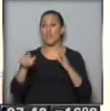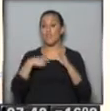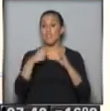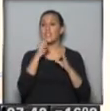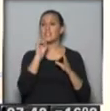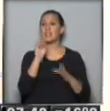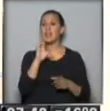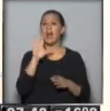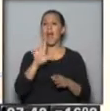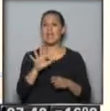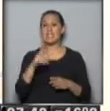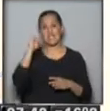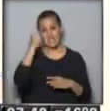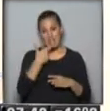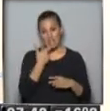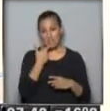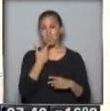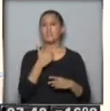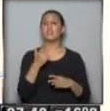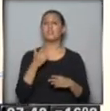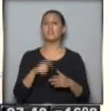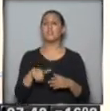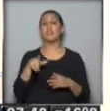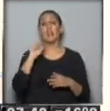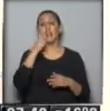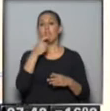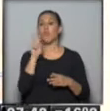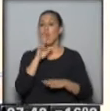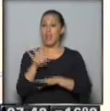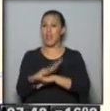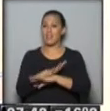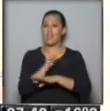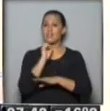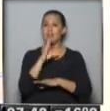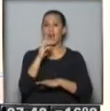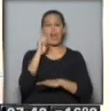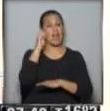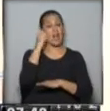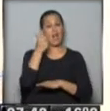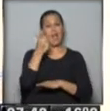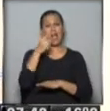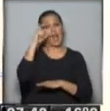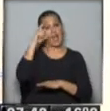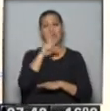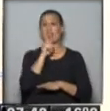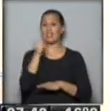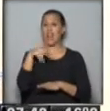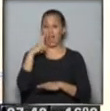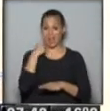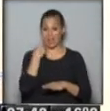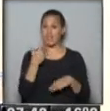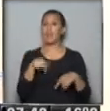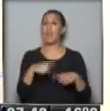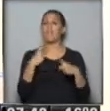llama Así Es, lo protagoniza y además lo produce esa bellísima actriz llamada Romina Gaetani y lo dirige Rodrigo Vila. Y para seguir festejando,